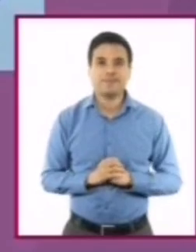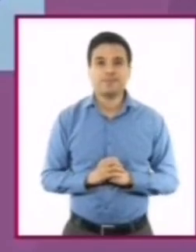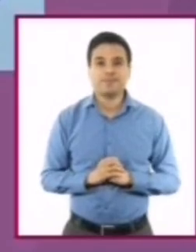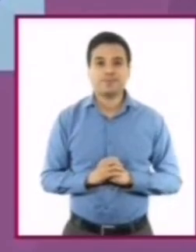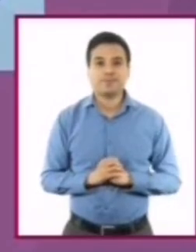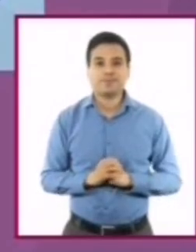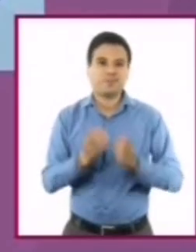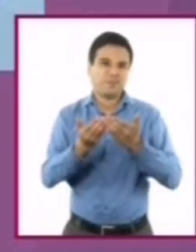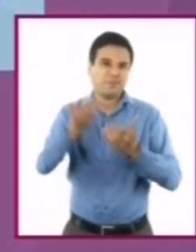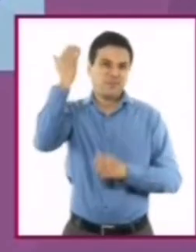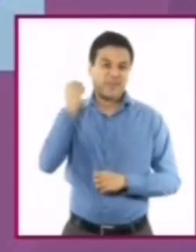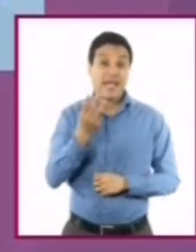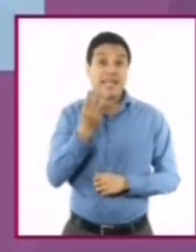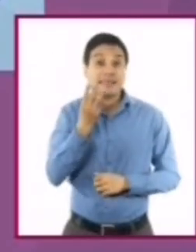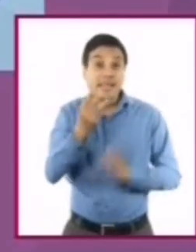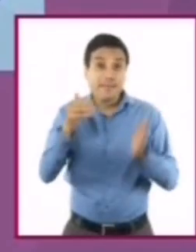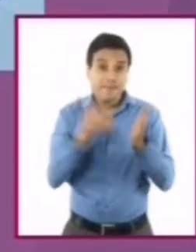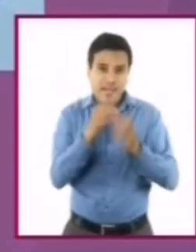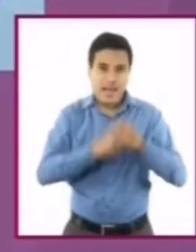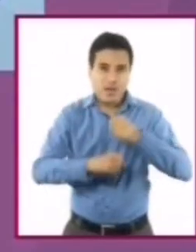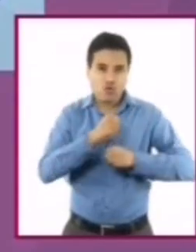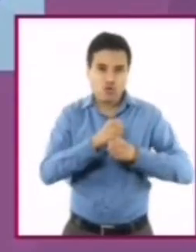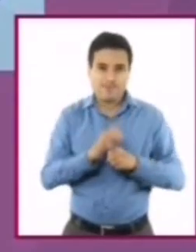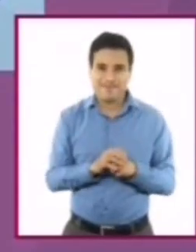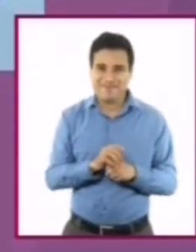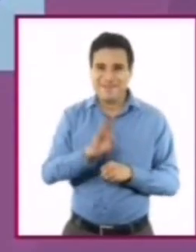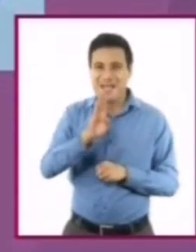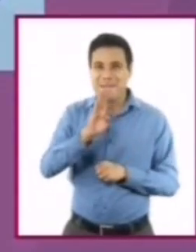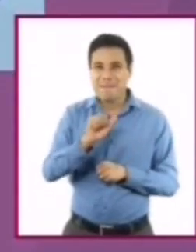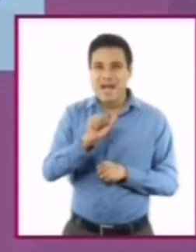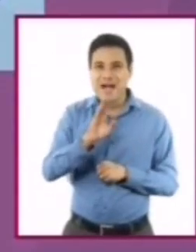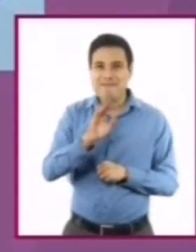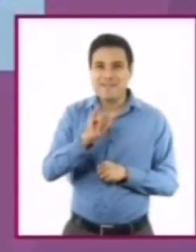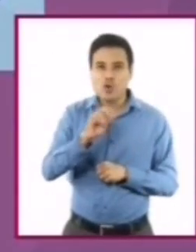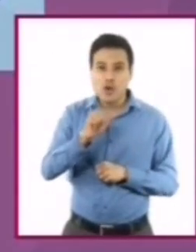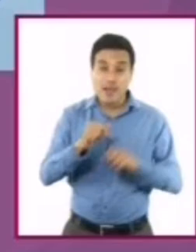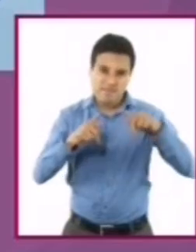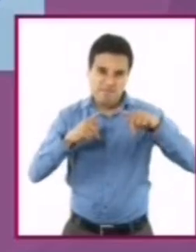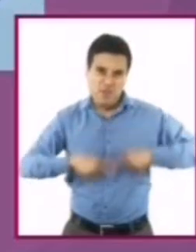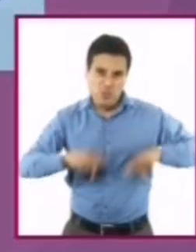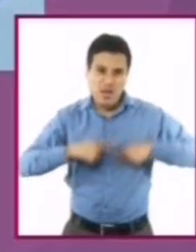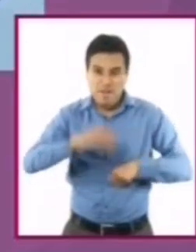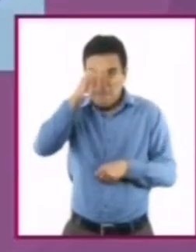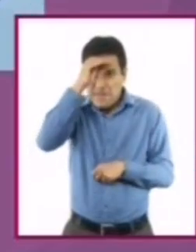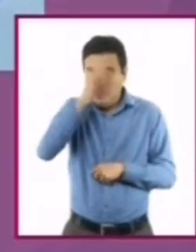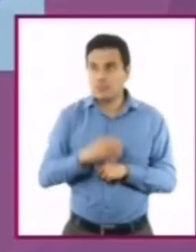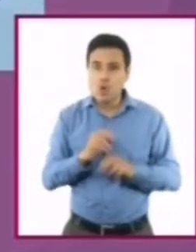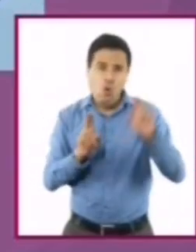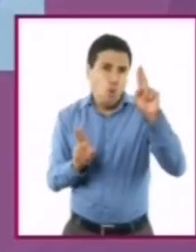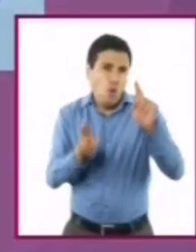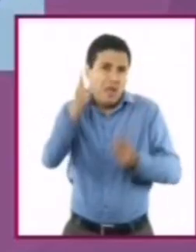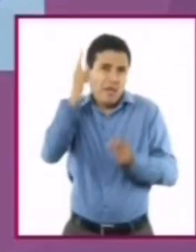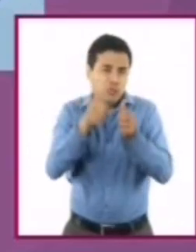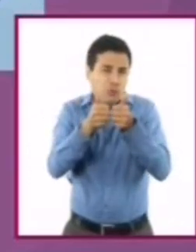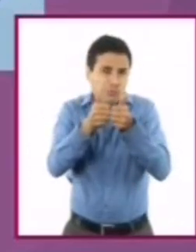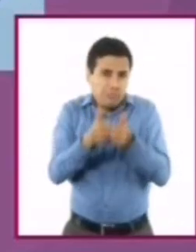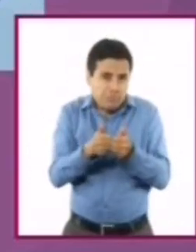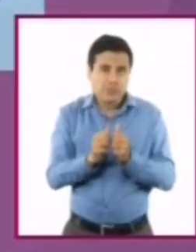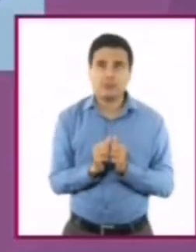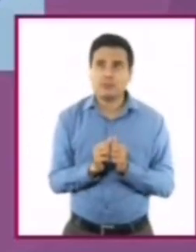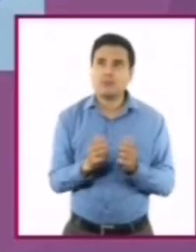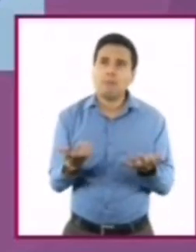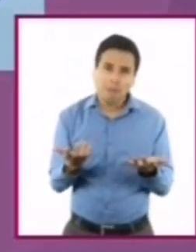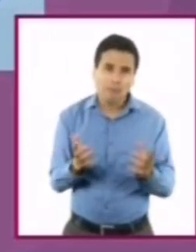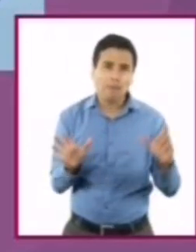Hace más de 3000 años, los astrónomos babilonios pensaron que el universo era inmutable, al notar que los eclipses se repetían